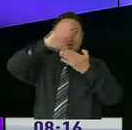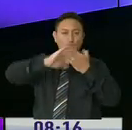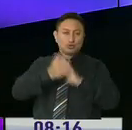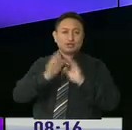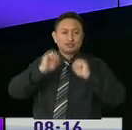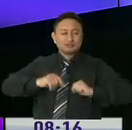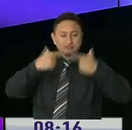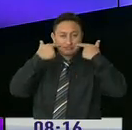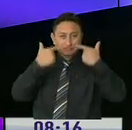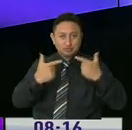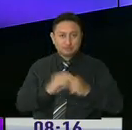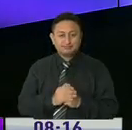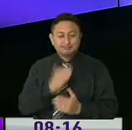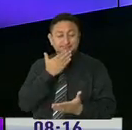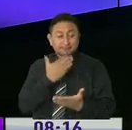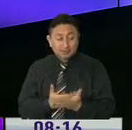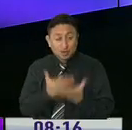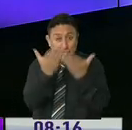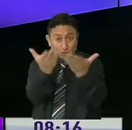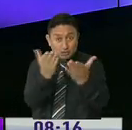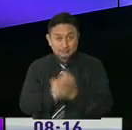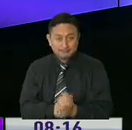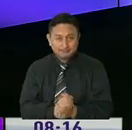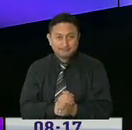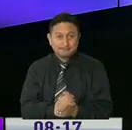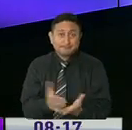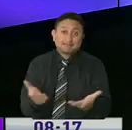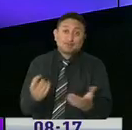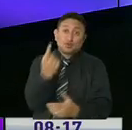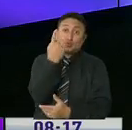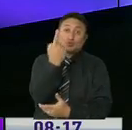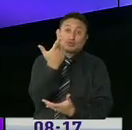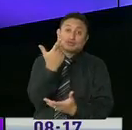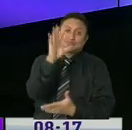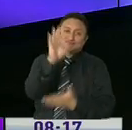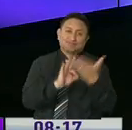estaremos pendientes. Gracias, de todas maneras, por lo menos un check, ya lo estamos haciendo.